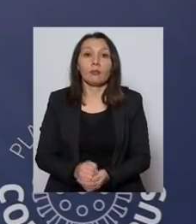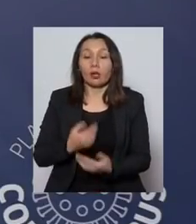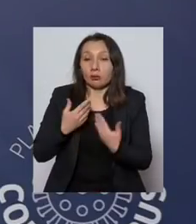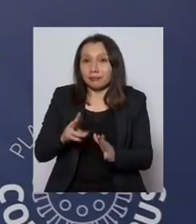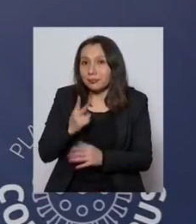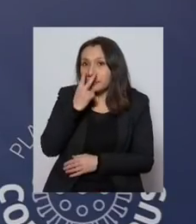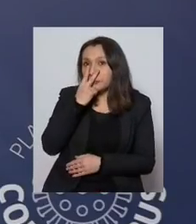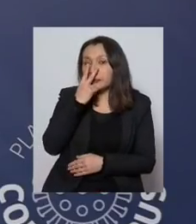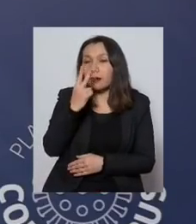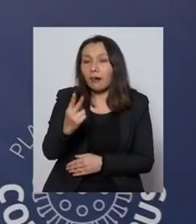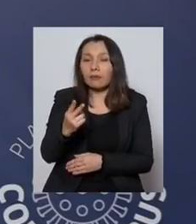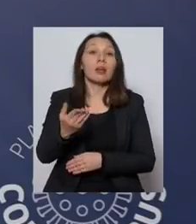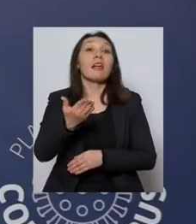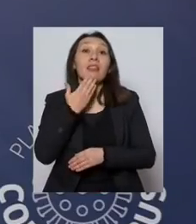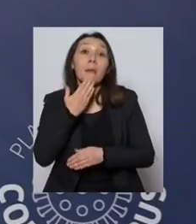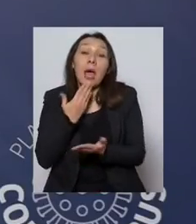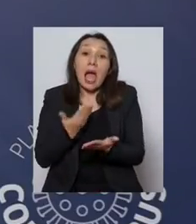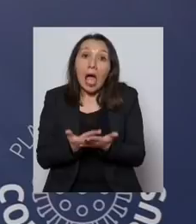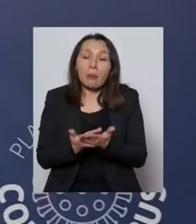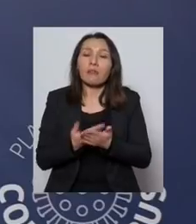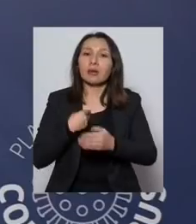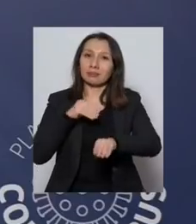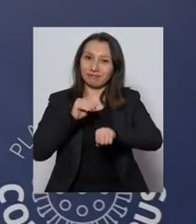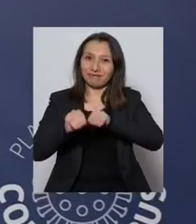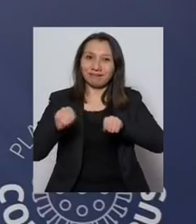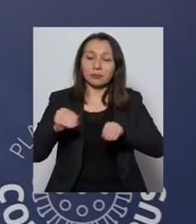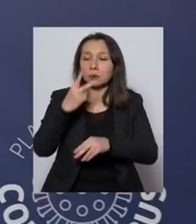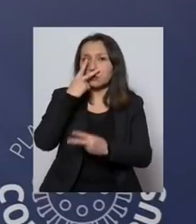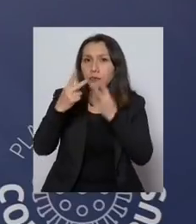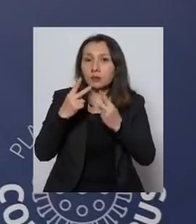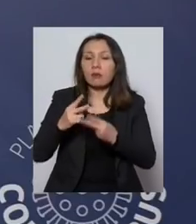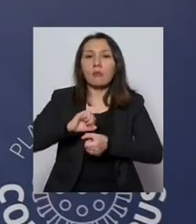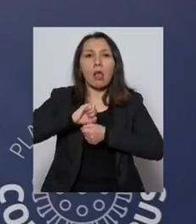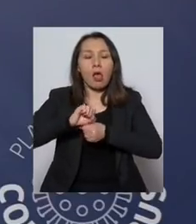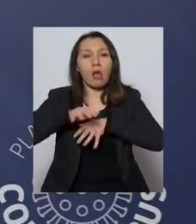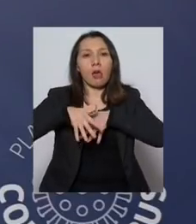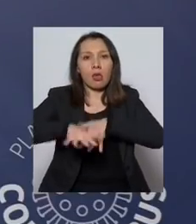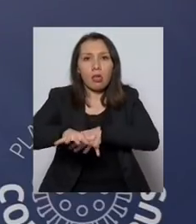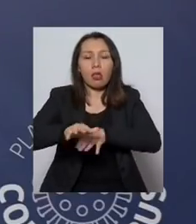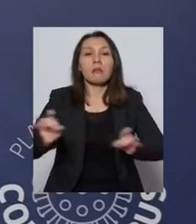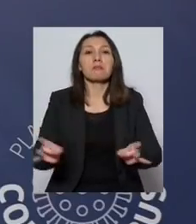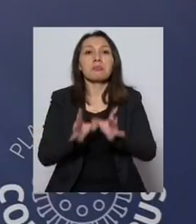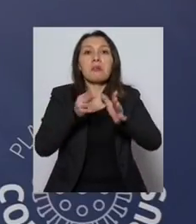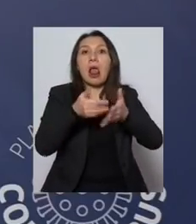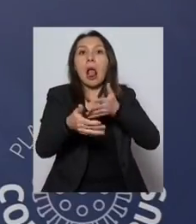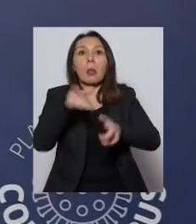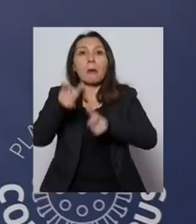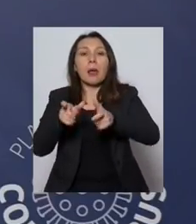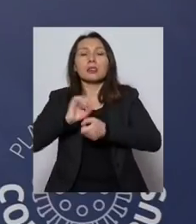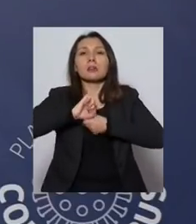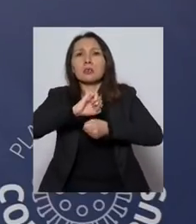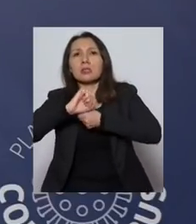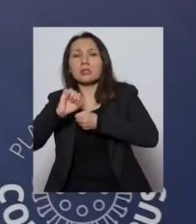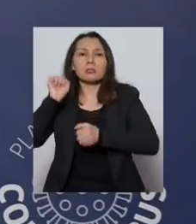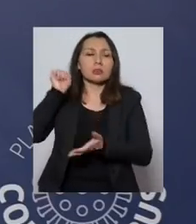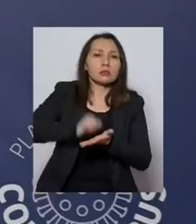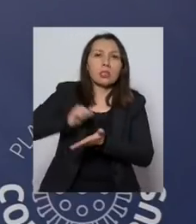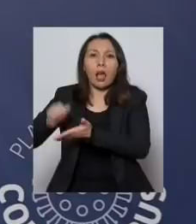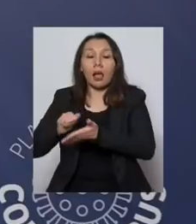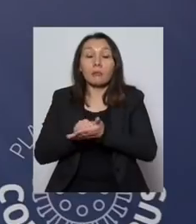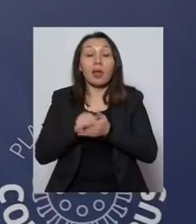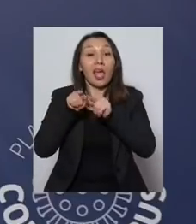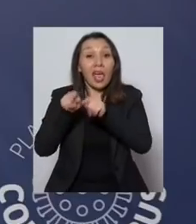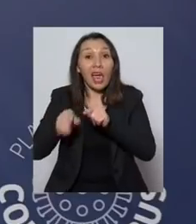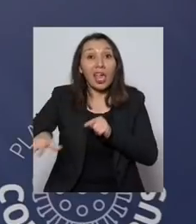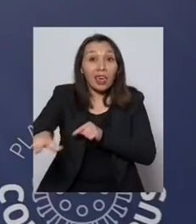hemos visto también, y aprovecho a hacer un llamado, hemos visto manifestaciones espontáneas de las personas, y en